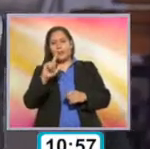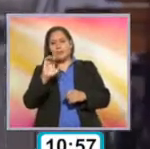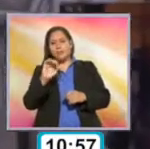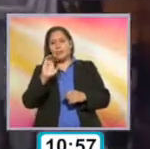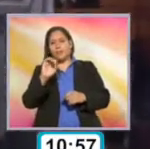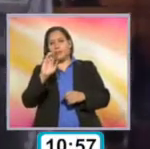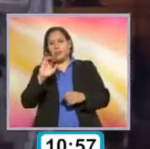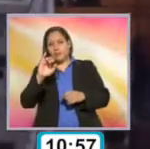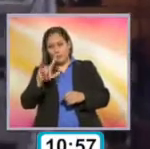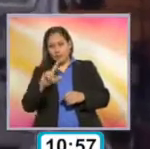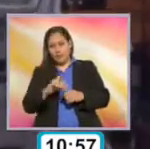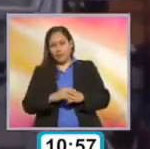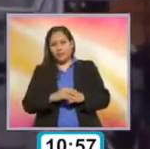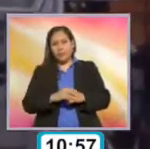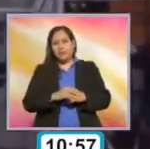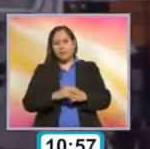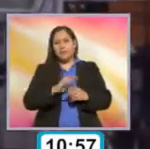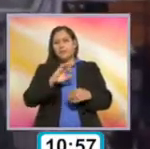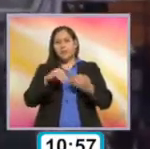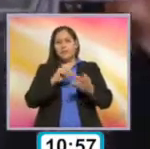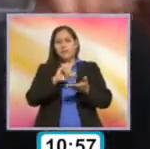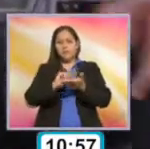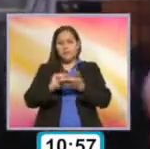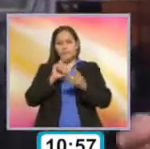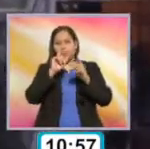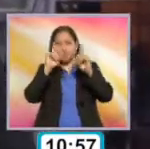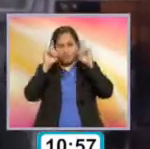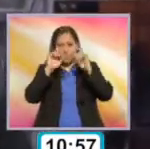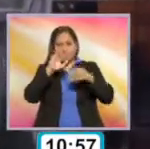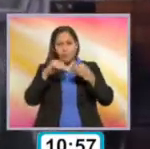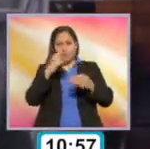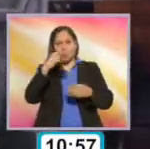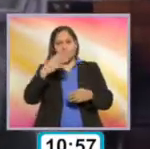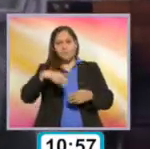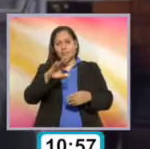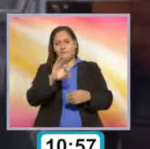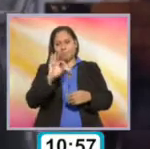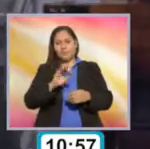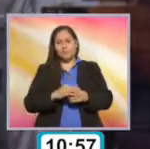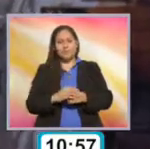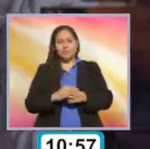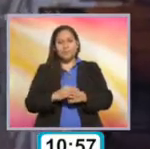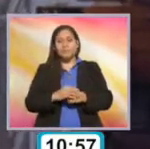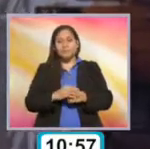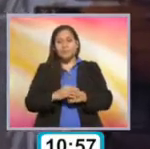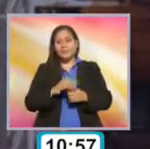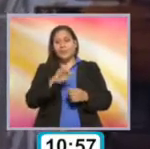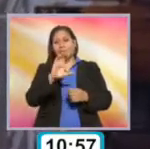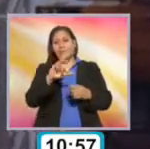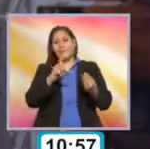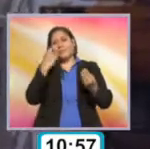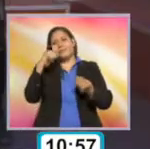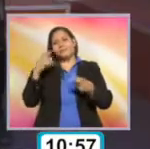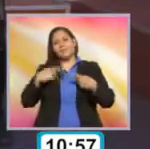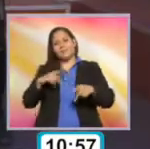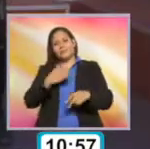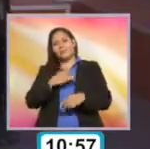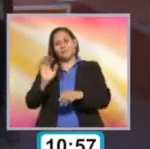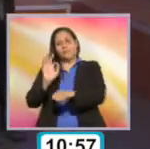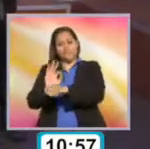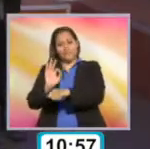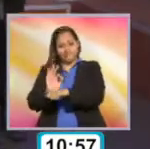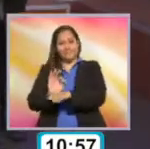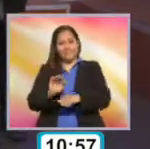Layl Oficial. Ajá. Facebook, Twitter, Instagram, todo. Así para que nos busquen ahí y pues dediquen el disco también a esa Perfecto. personita